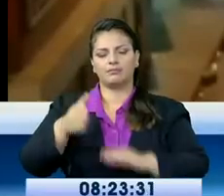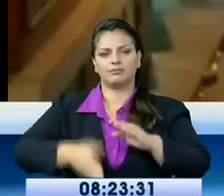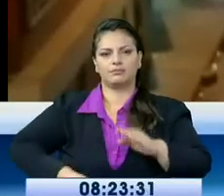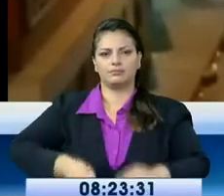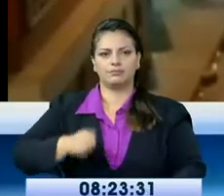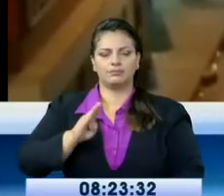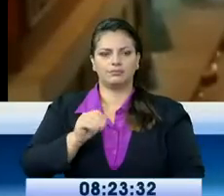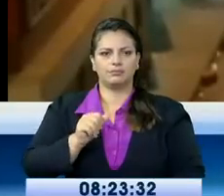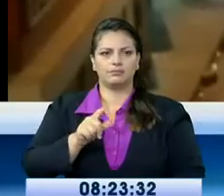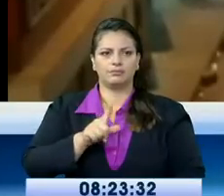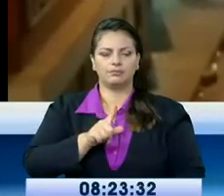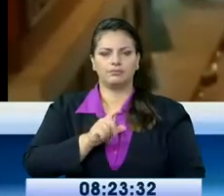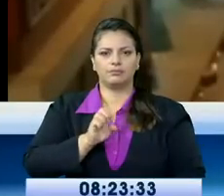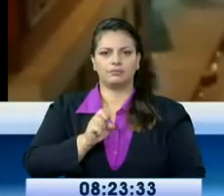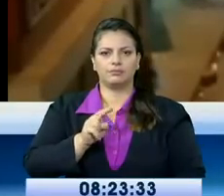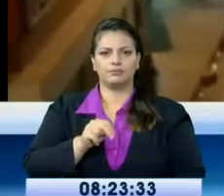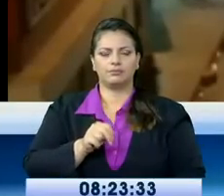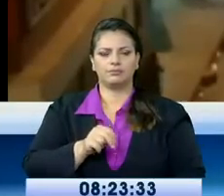suceso.